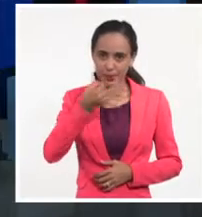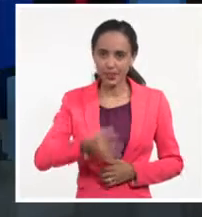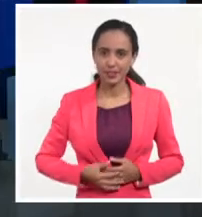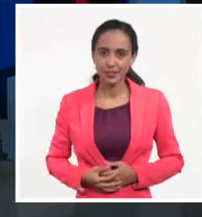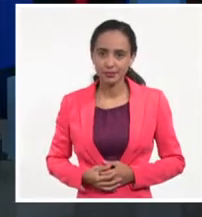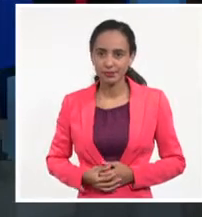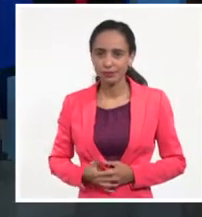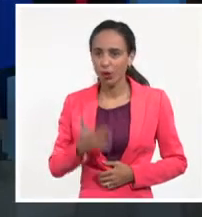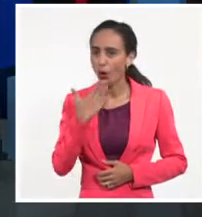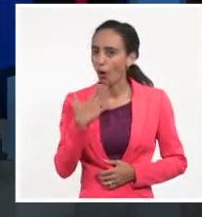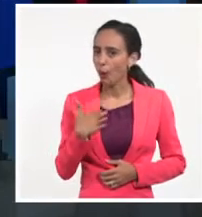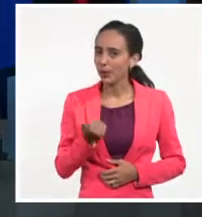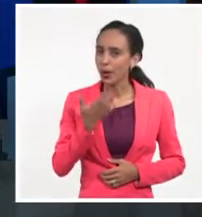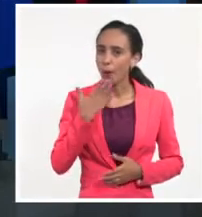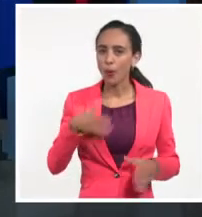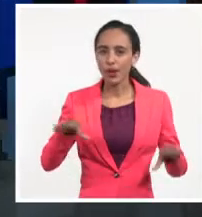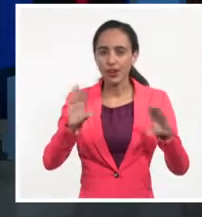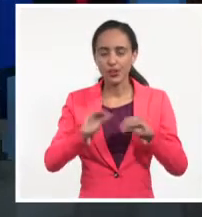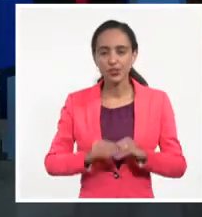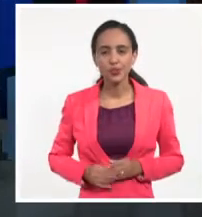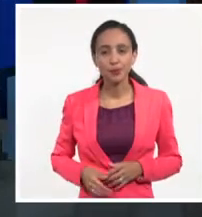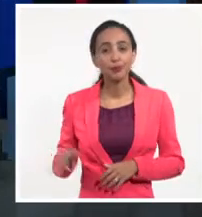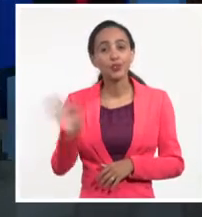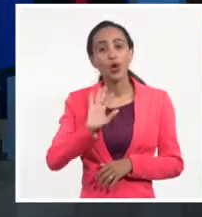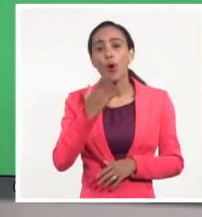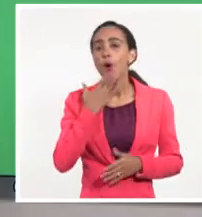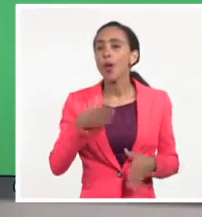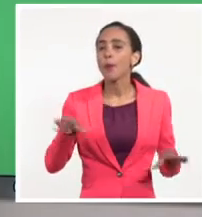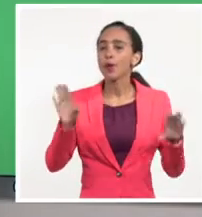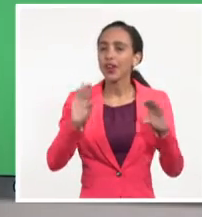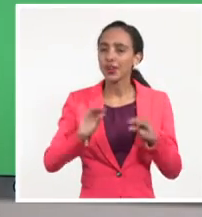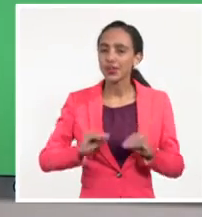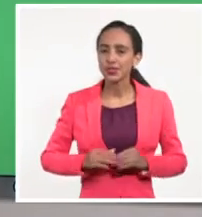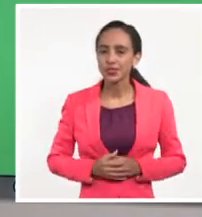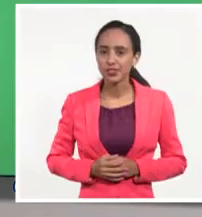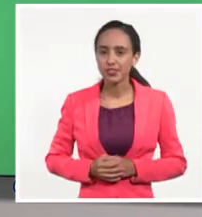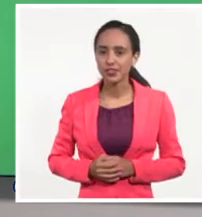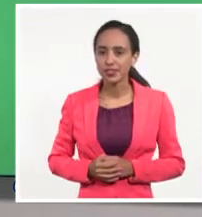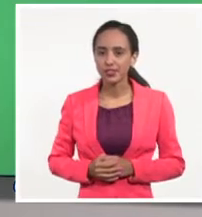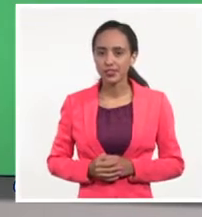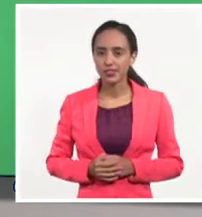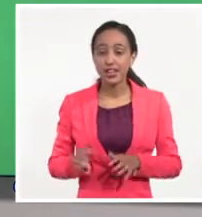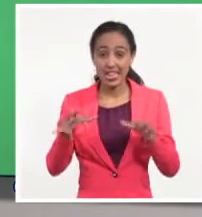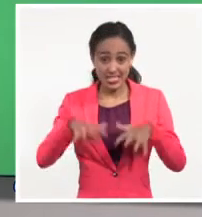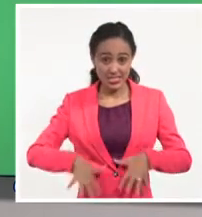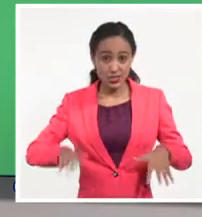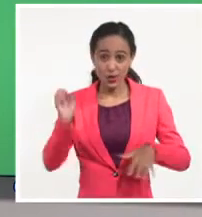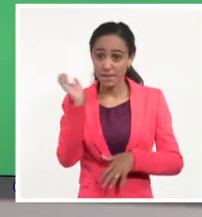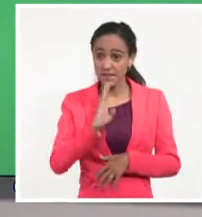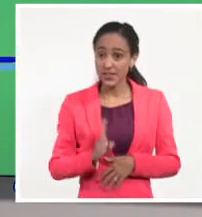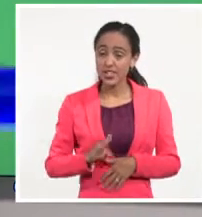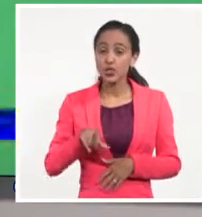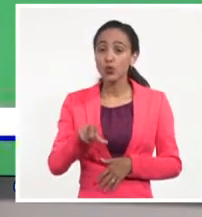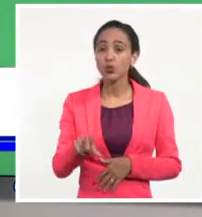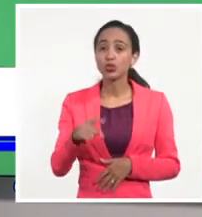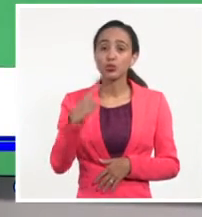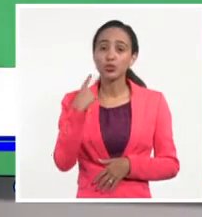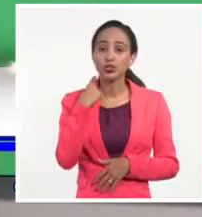¿Cómo estás, Cristina? Muy buenas noches. Hola, buenas noches, Rey Giselle. Lo que ha sucedido en Brasil en los últimos años